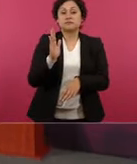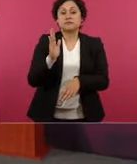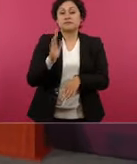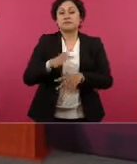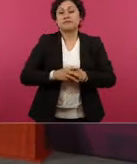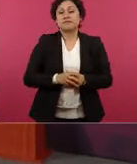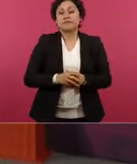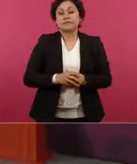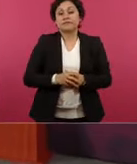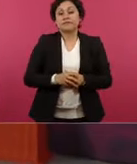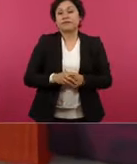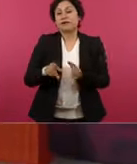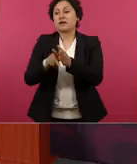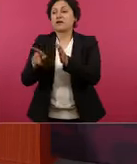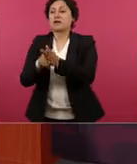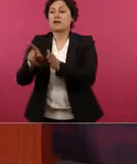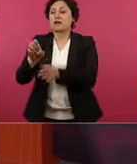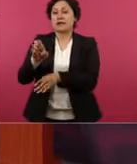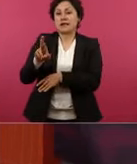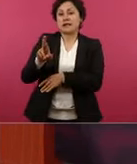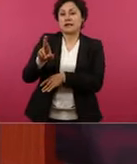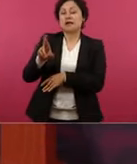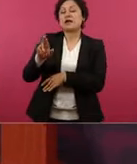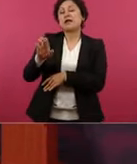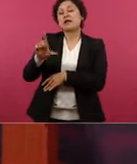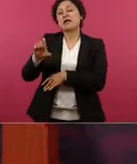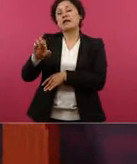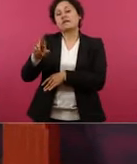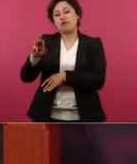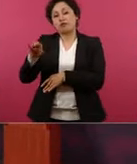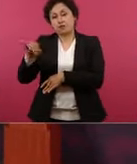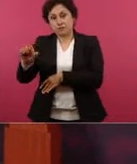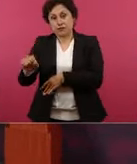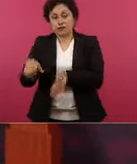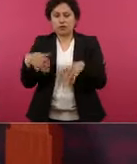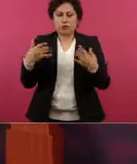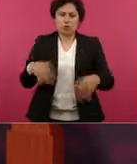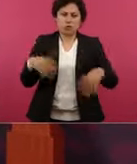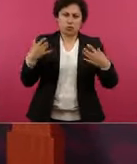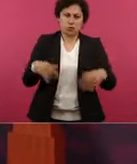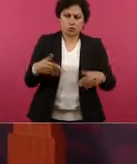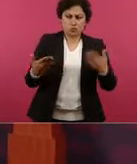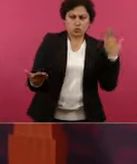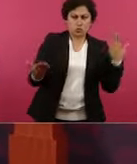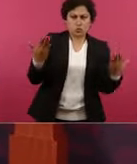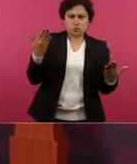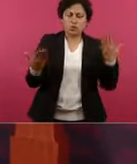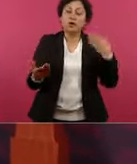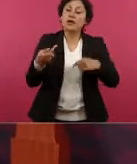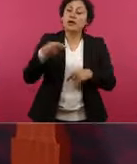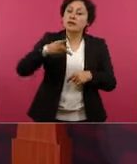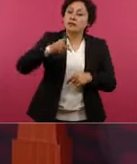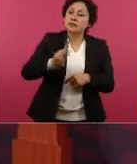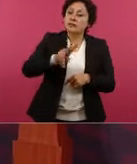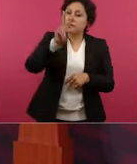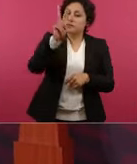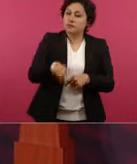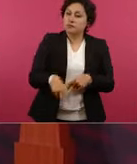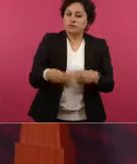los del Reforma, que es decir bastante, porque no hay un periodista,